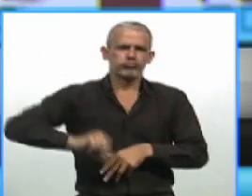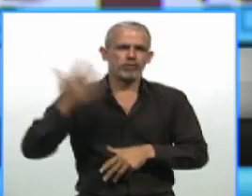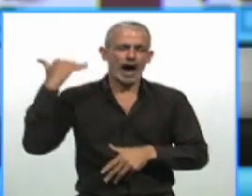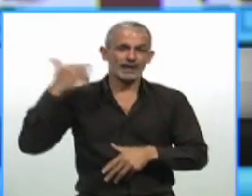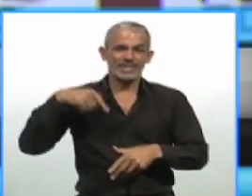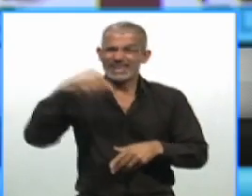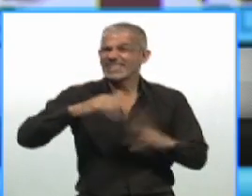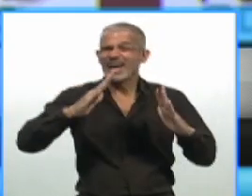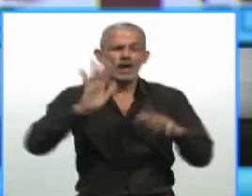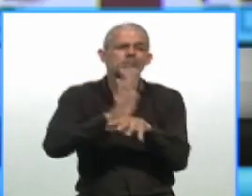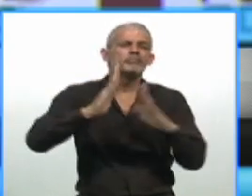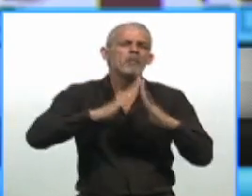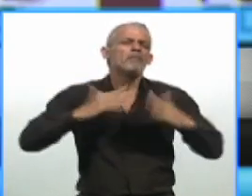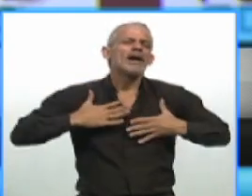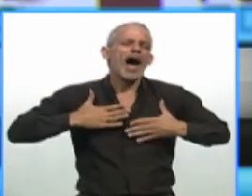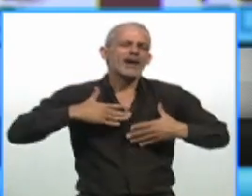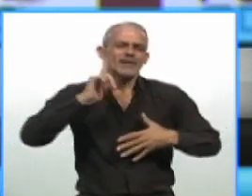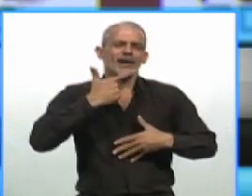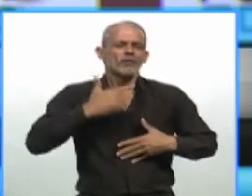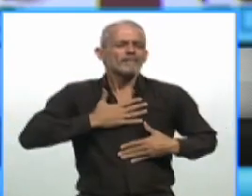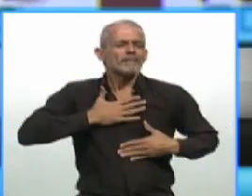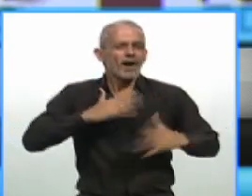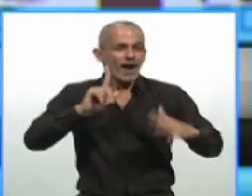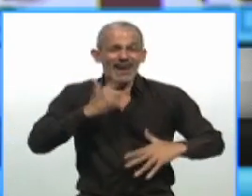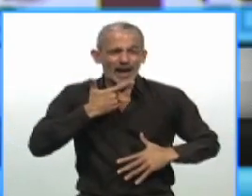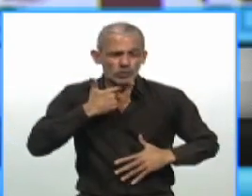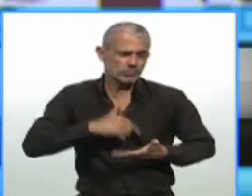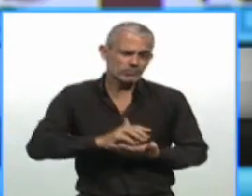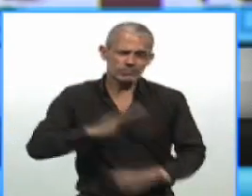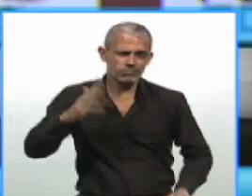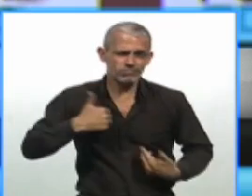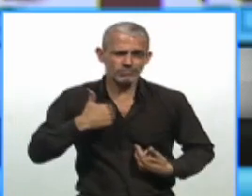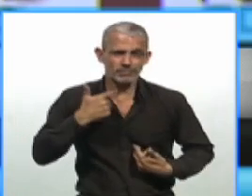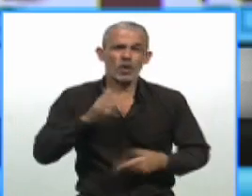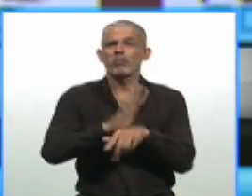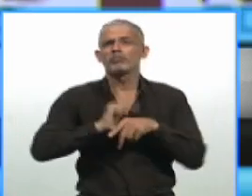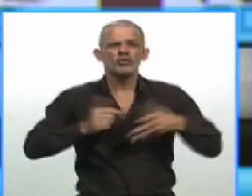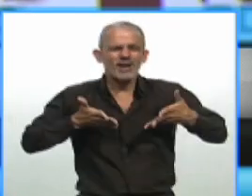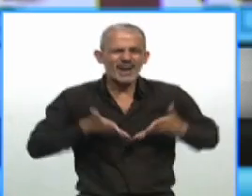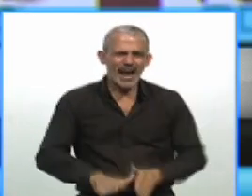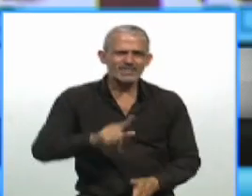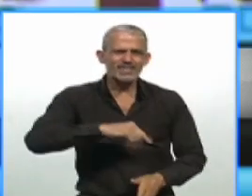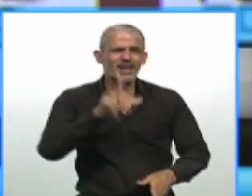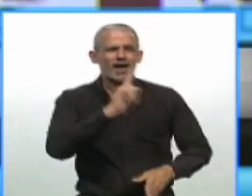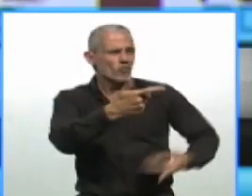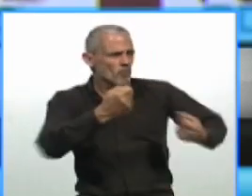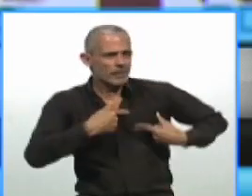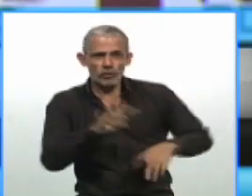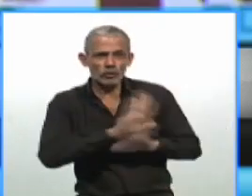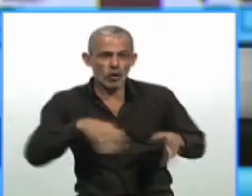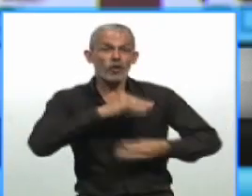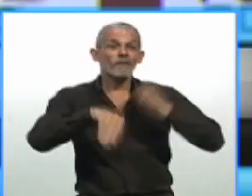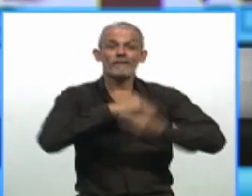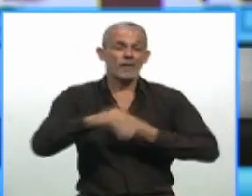mi casa. Yo quiero, lo quiero a Lanús como si fuera que nací acá. Lanús me dio todo. Mi